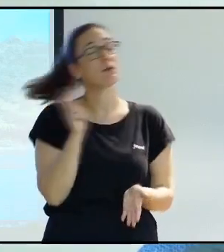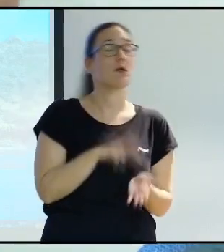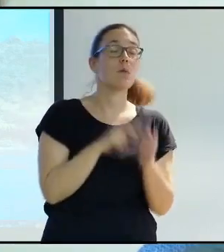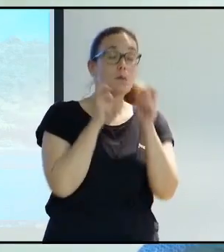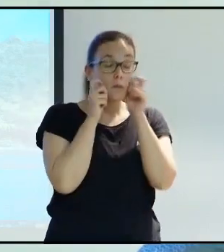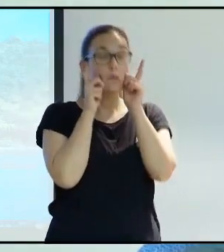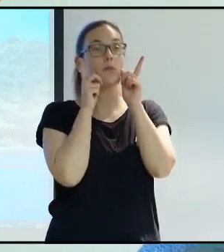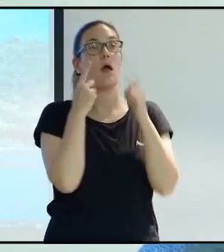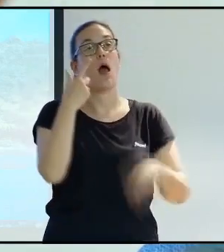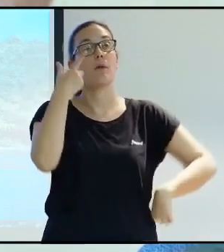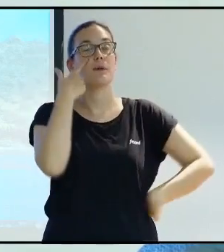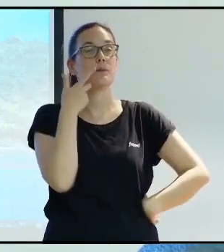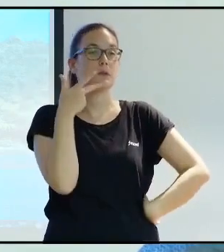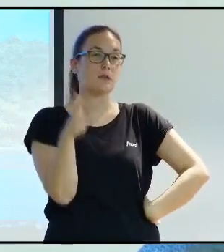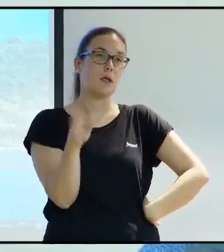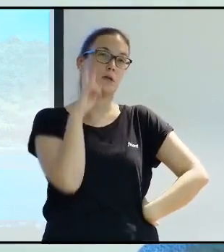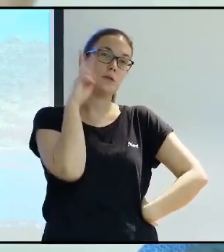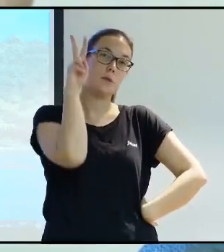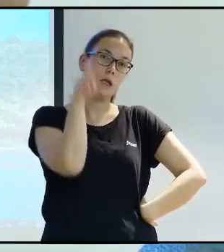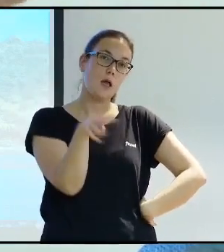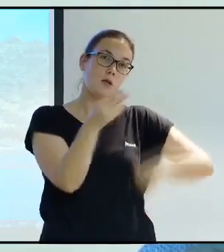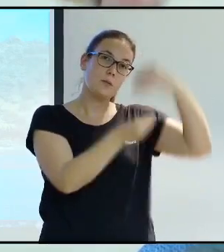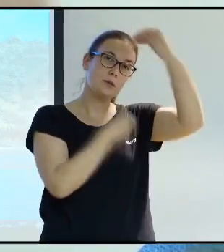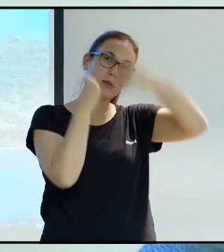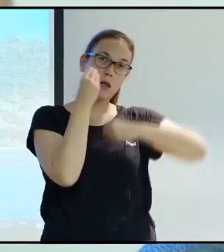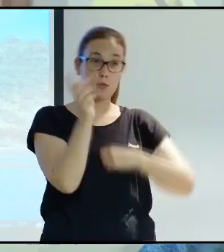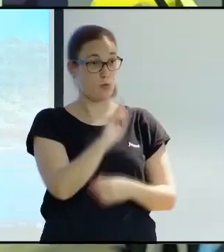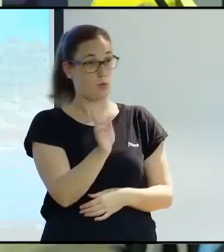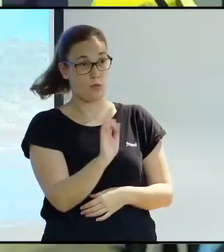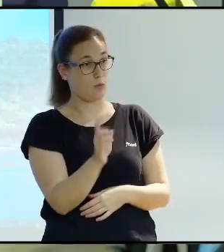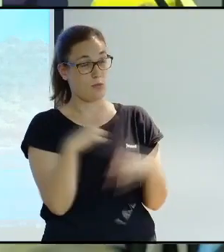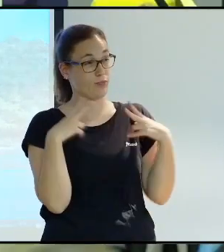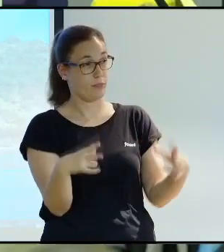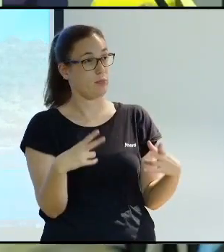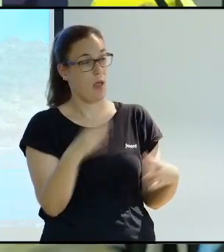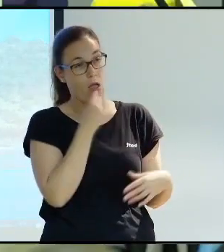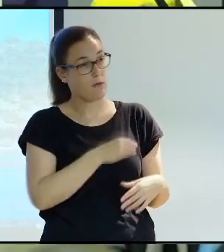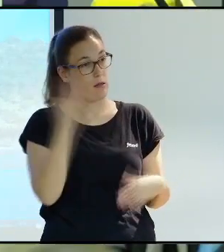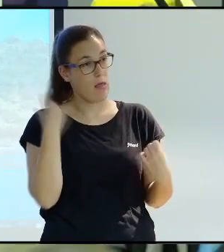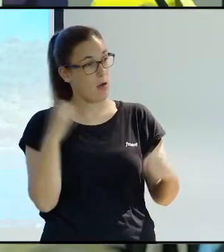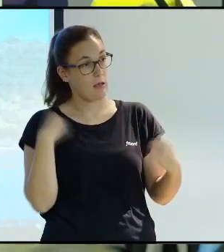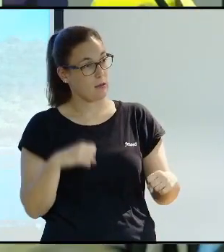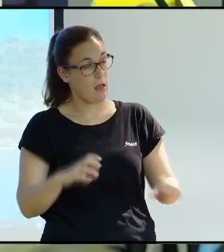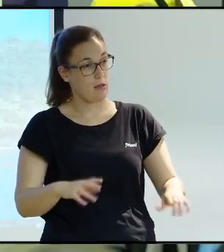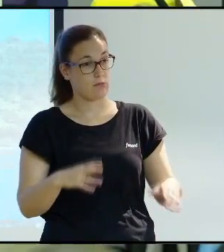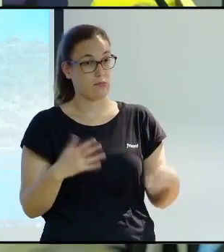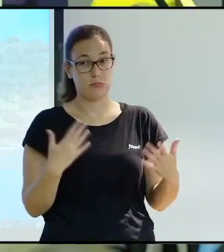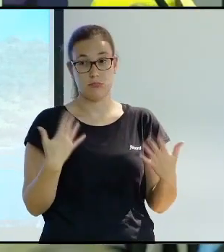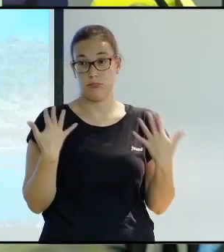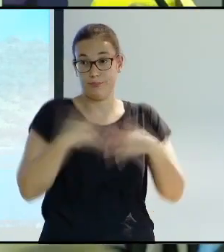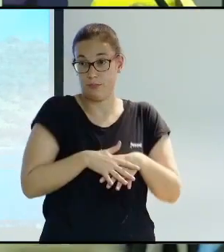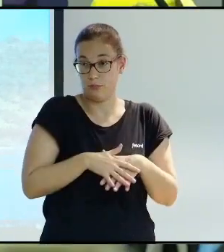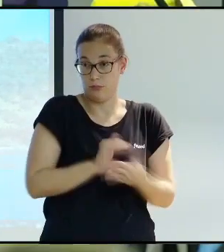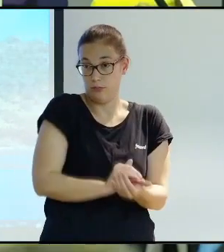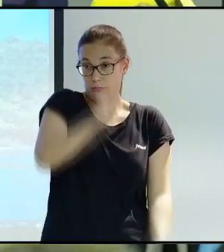ver, nos hemos sentado, hemos mirado, hemos deliberado. No. Eso es una habilidad práctica que se adquiere. Bien, pues